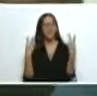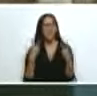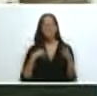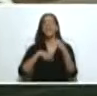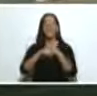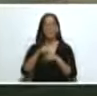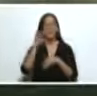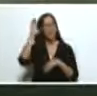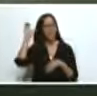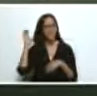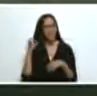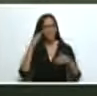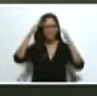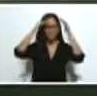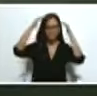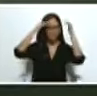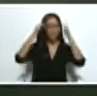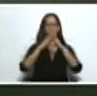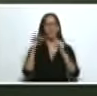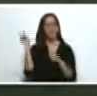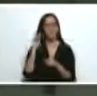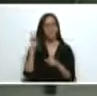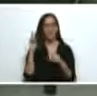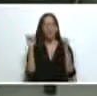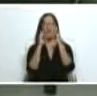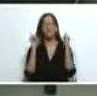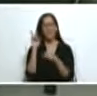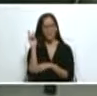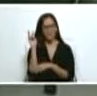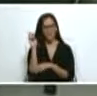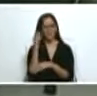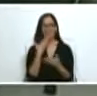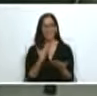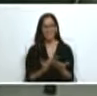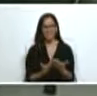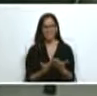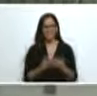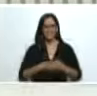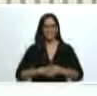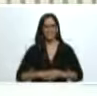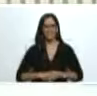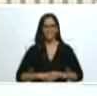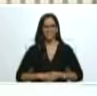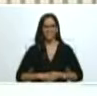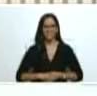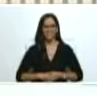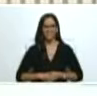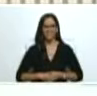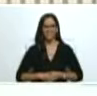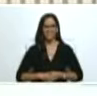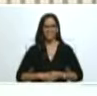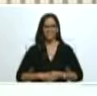a los estados. Un saludo a toda Venezuela. Feliz viernes. Gracias.